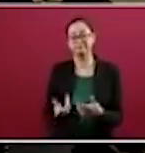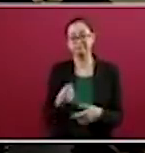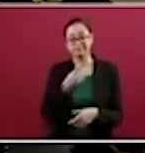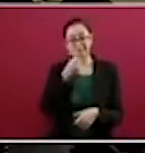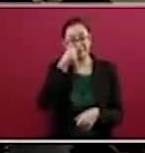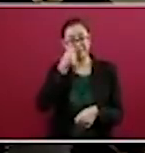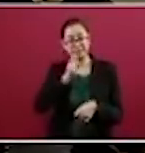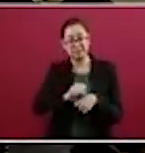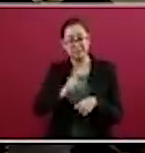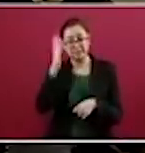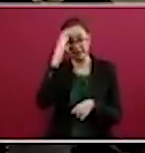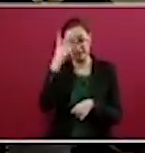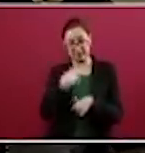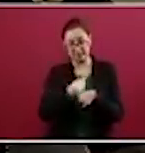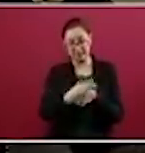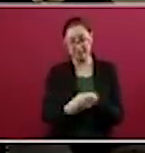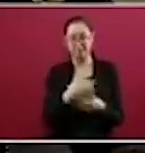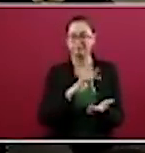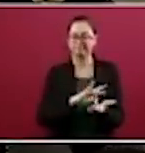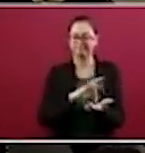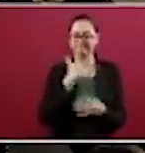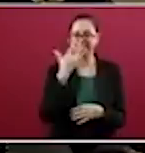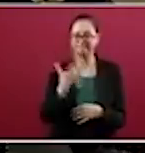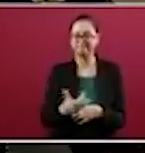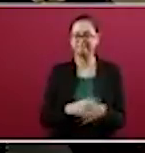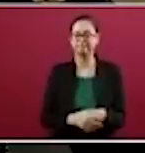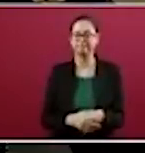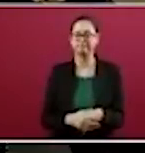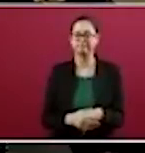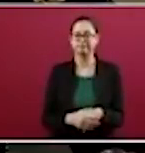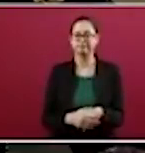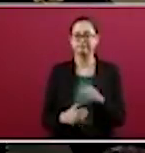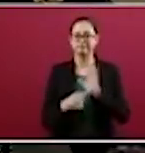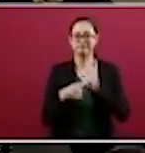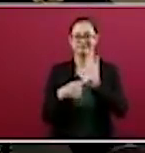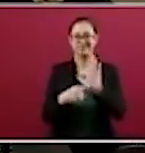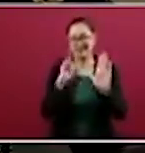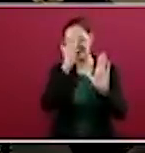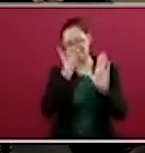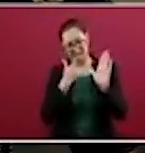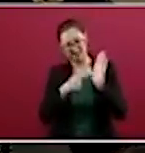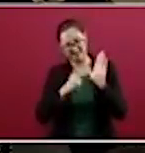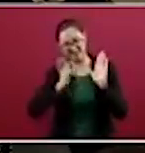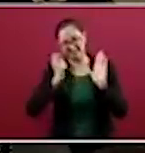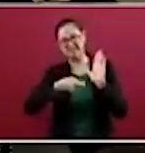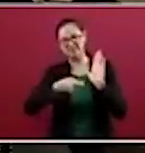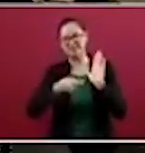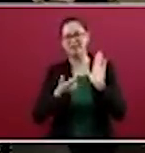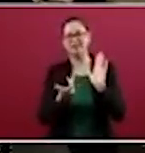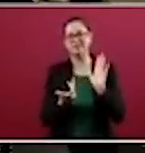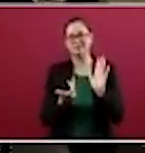secretario Esteban Moctezuma para comentar precisamente esta hermosa imagen, sobre todo para los